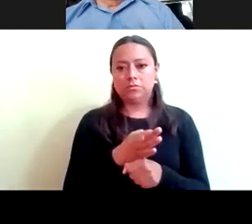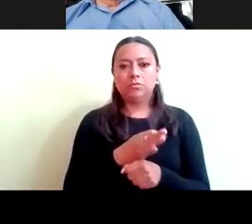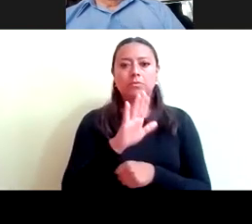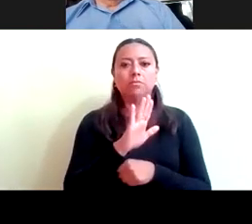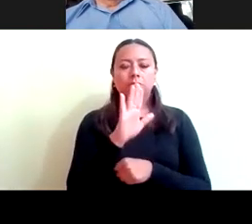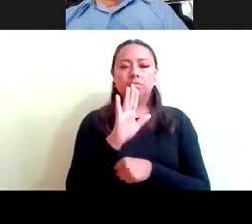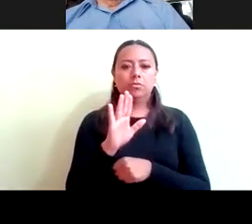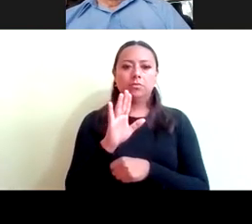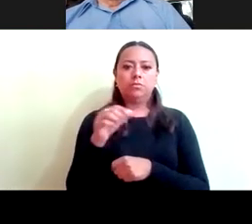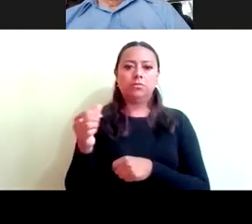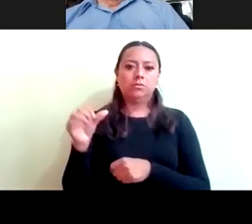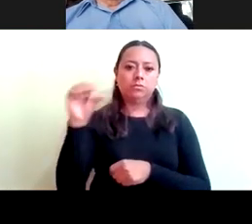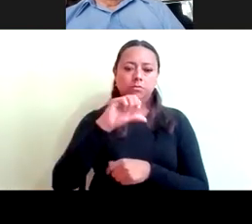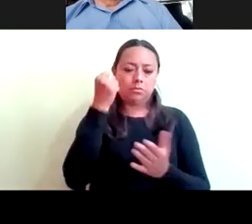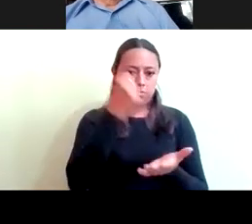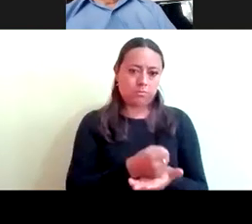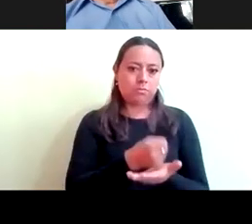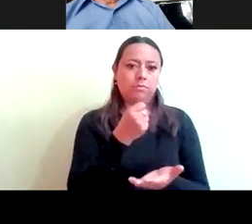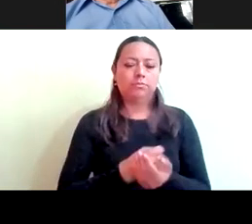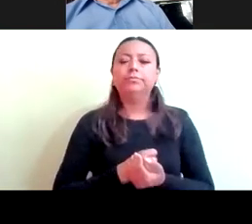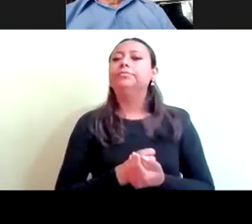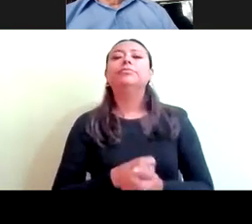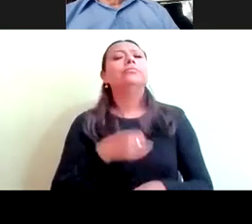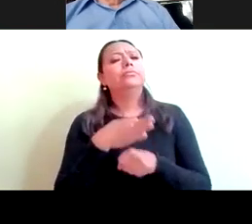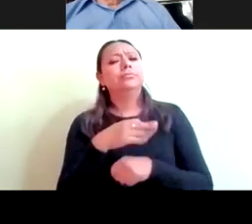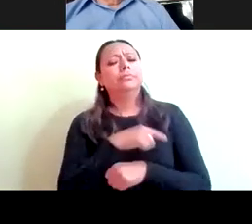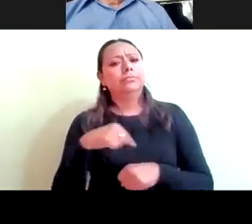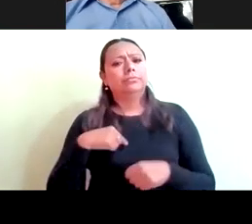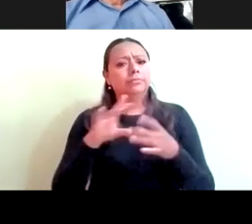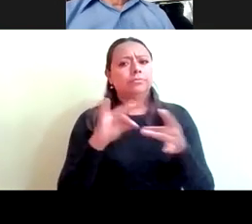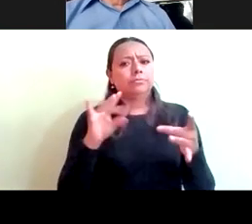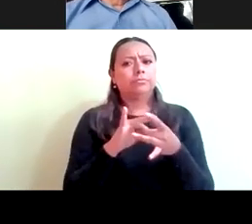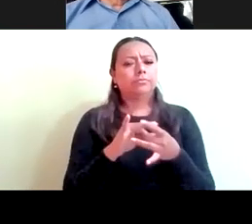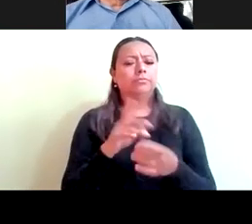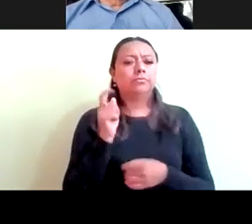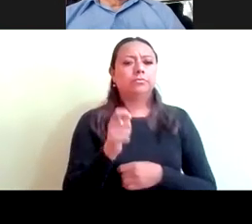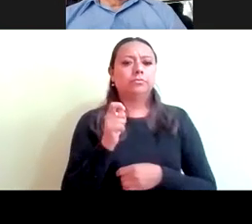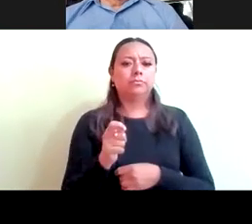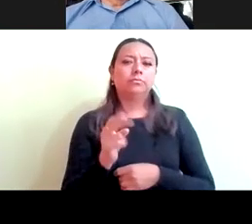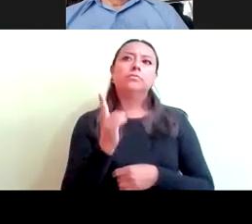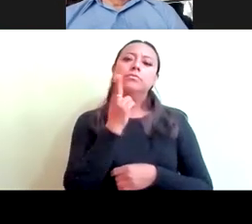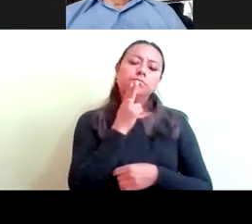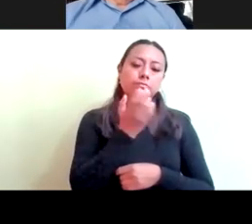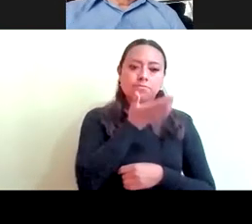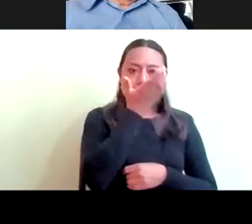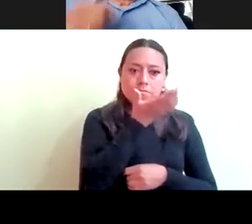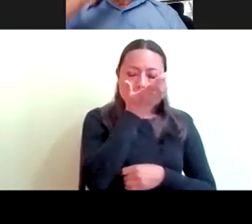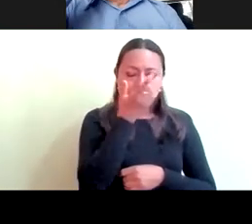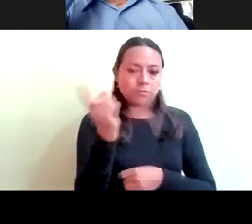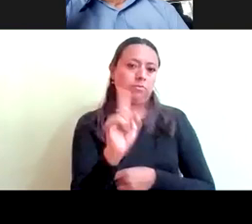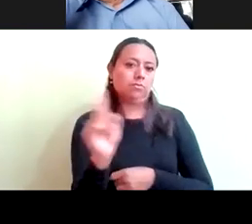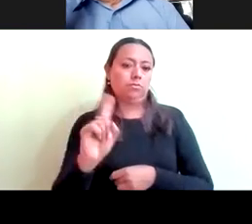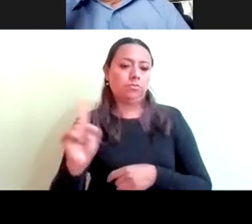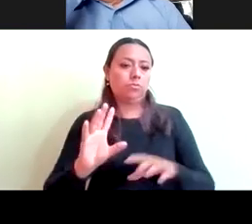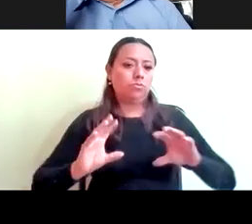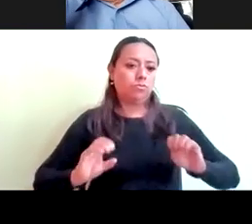mayoría. No estamos hablando de usos y costumbres ni de casos de excepción